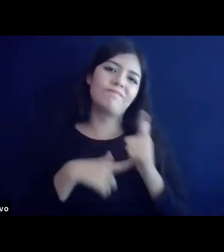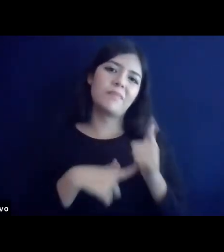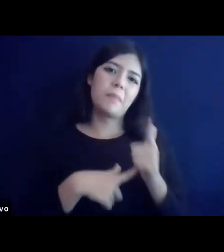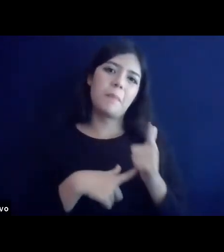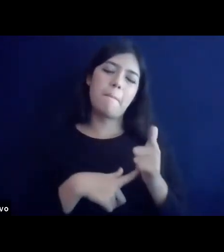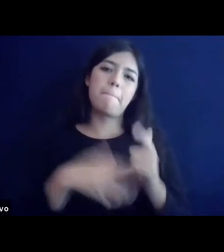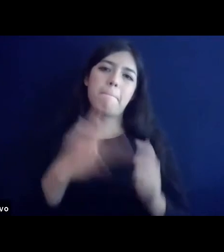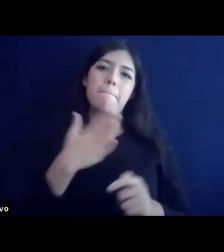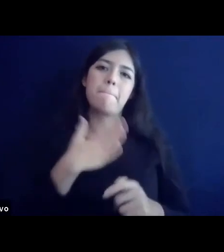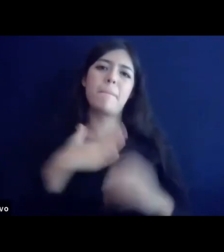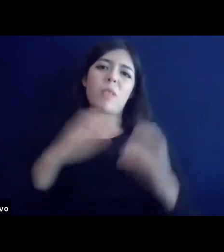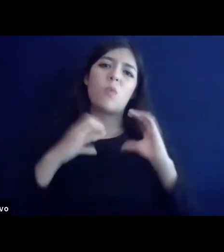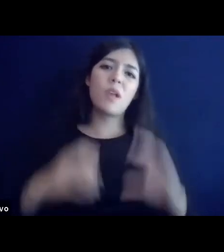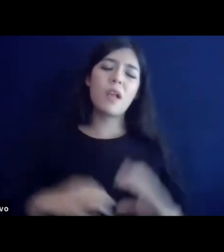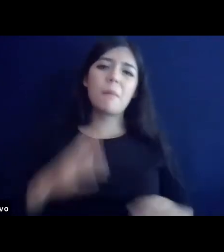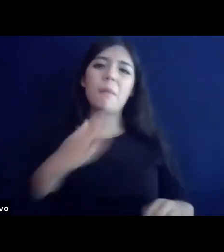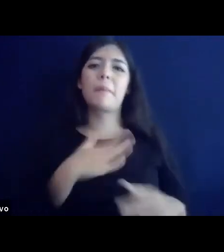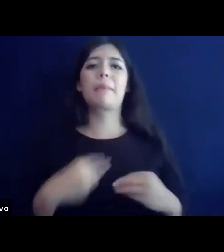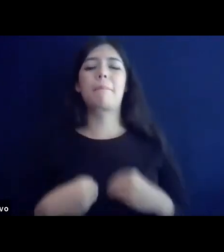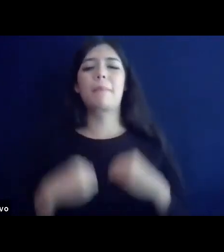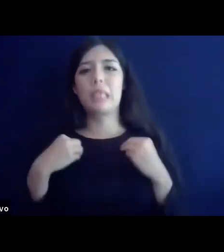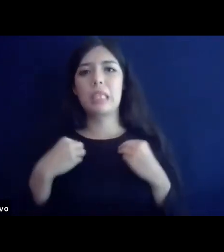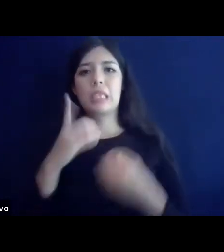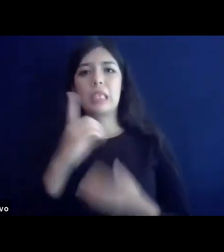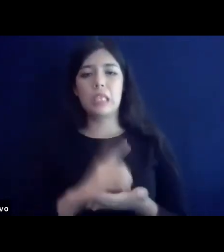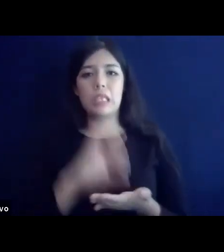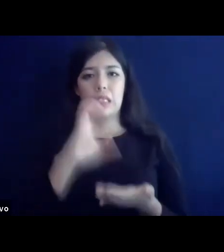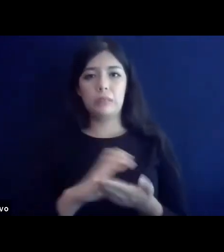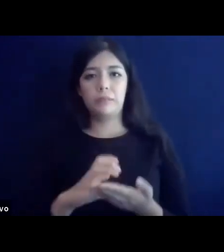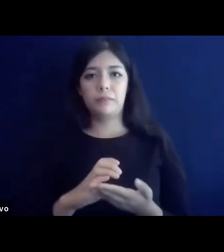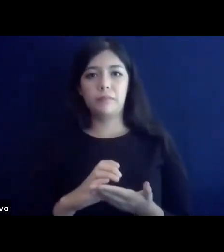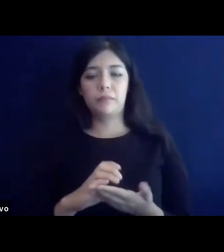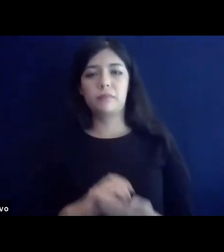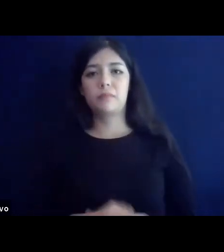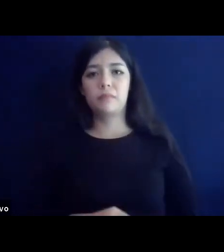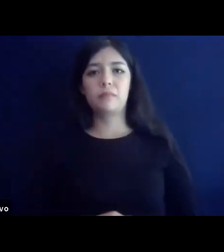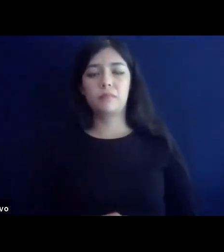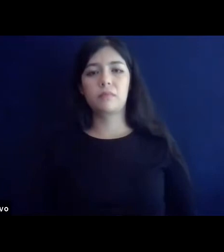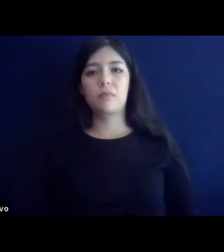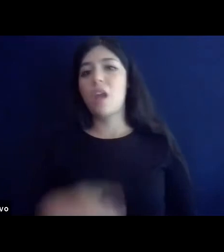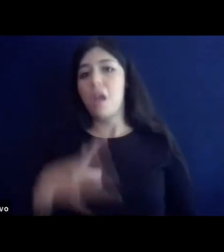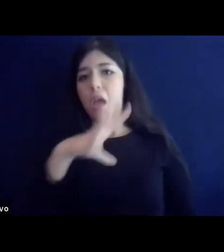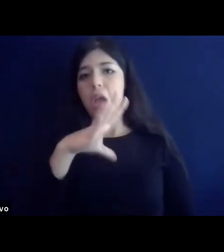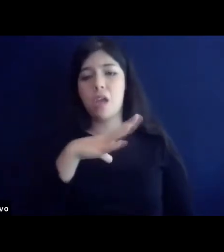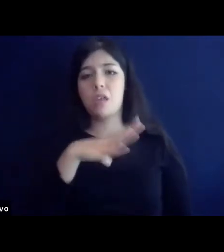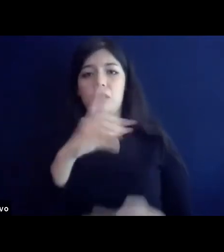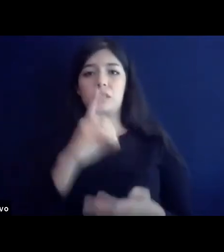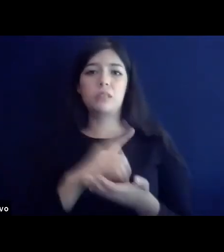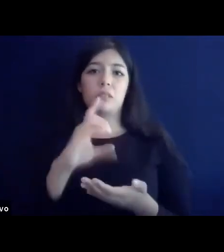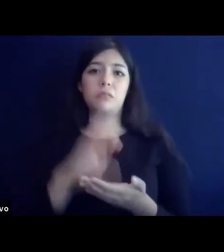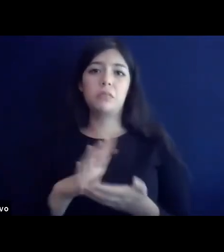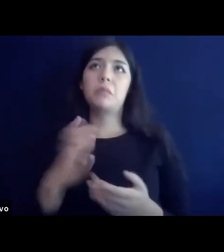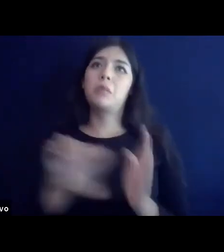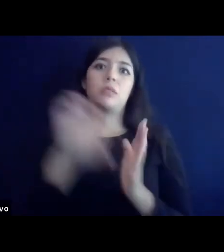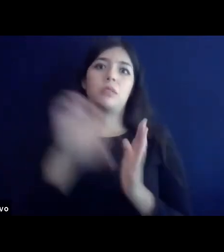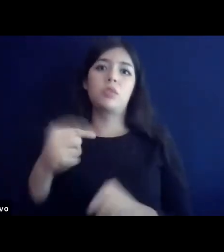conmigo, porque además de que tengo una discapacidad y de que un día te levantas, ¿verdad?